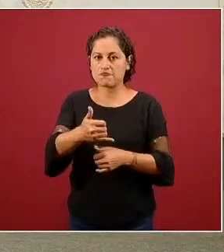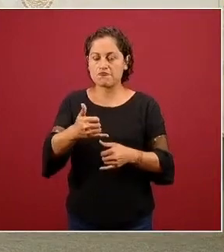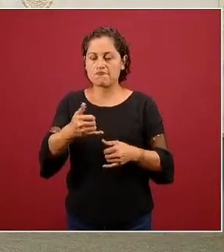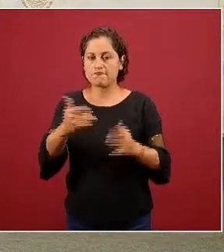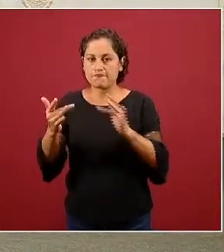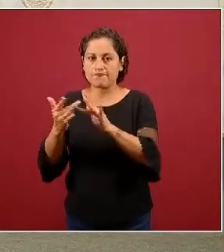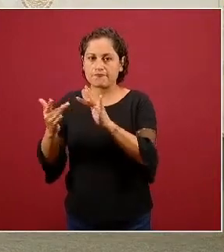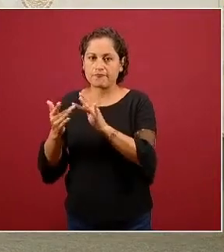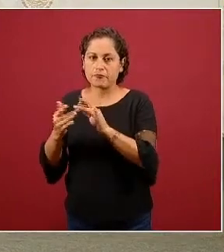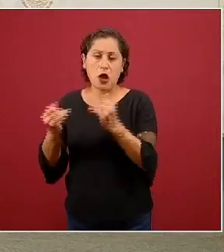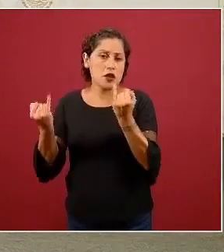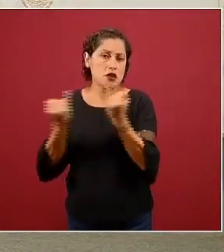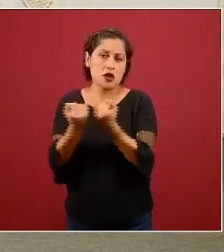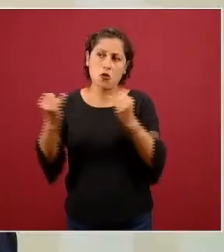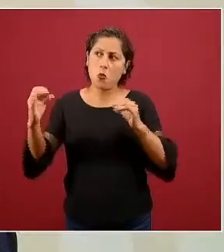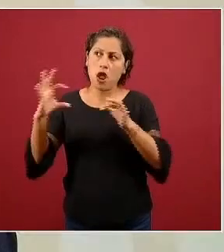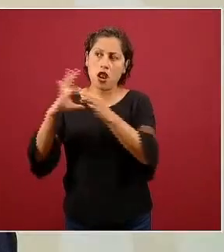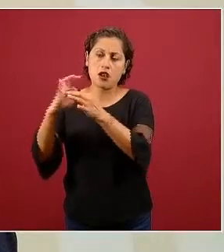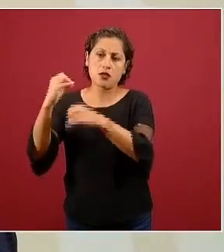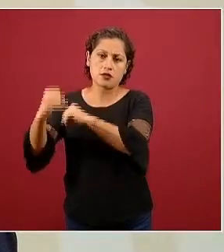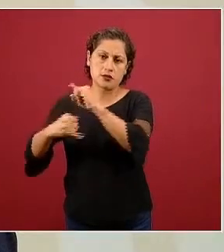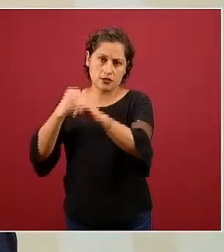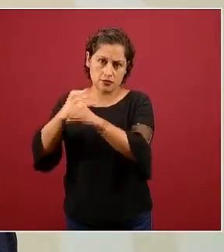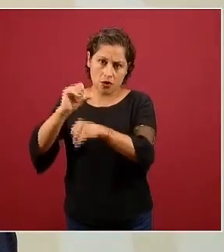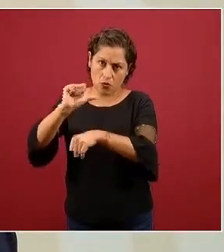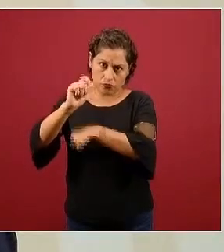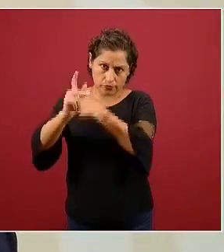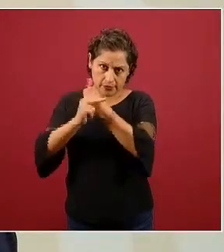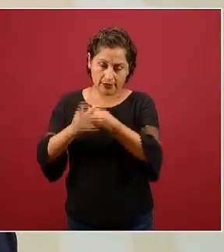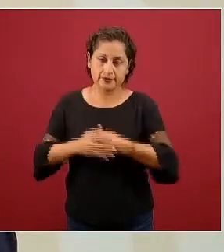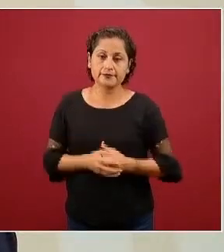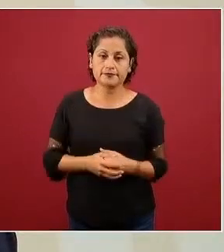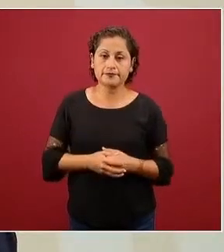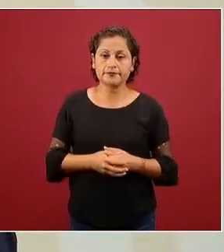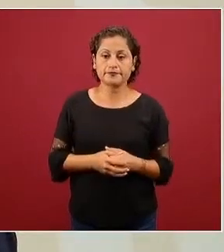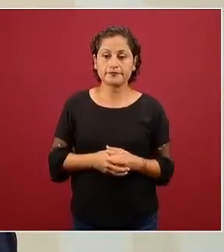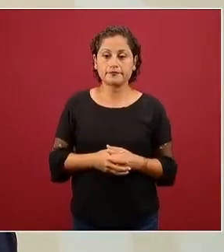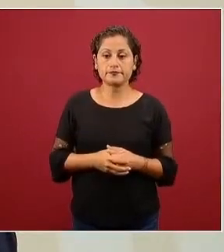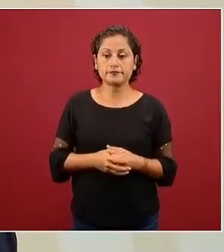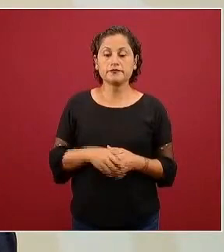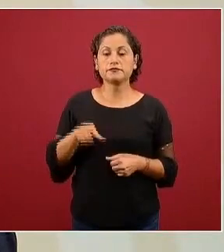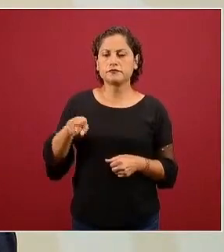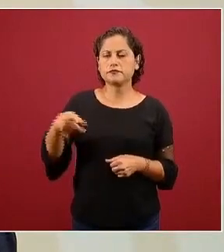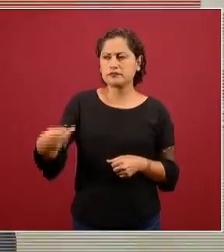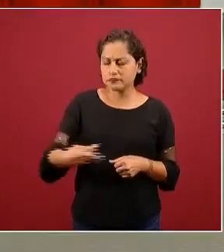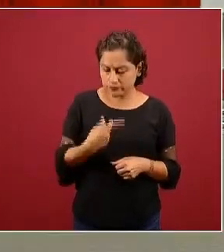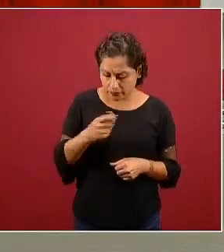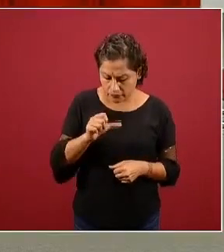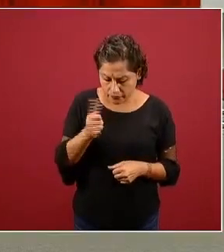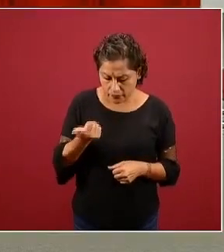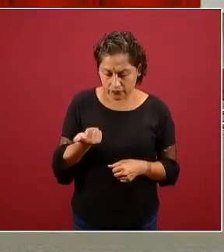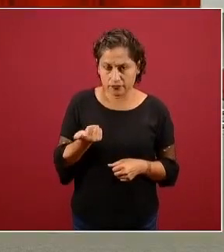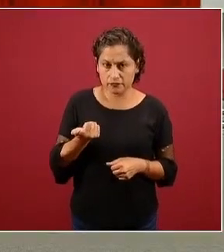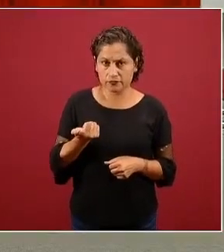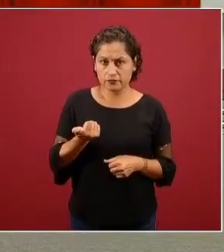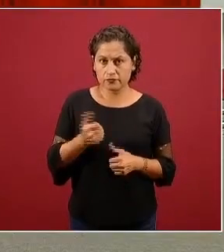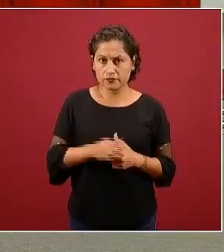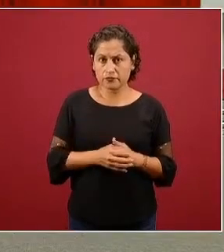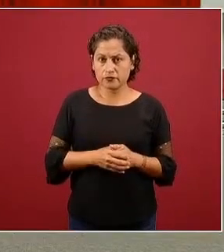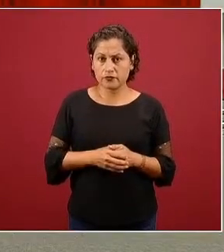literatura internacional. En cuanto a la respuesta, a la pregunta sobre si